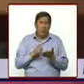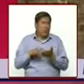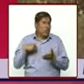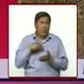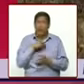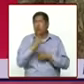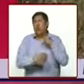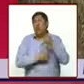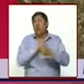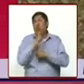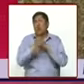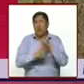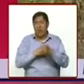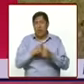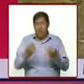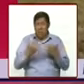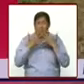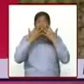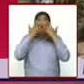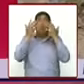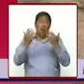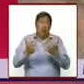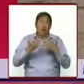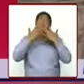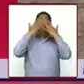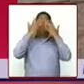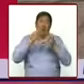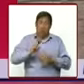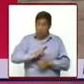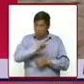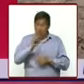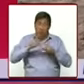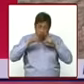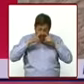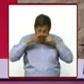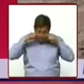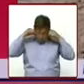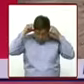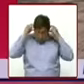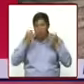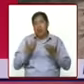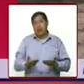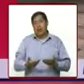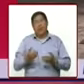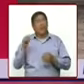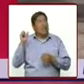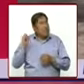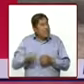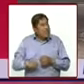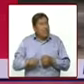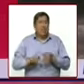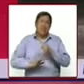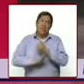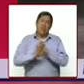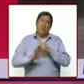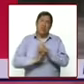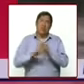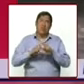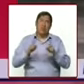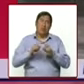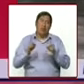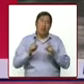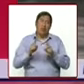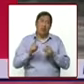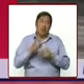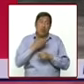estamos sufriendo lo que son la inhalación de humo, porque utilizar barbijo acá, claro, nos ponemos como medida de protección, pero es